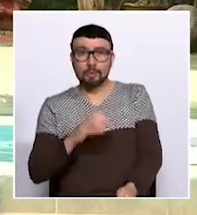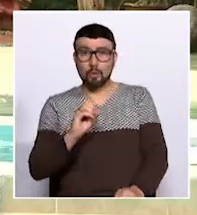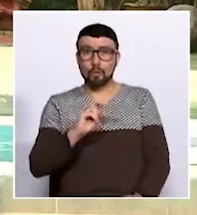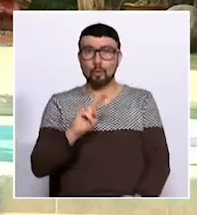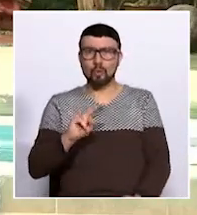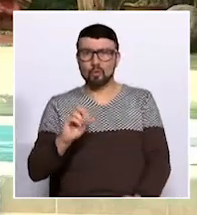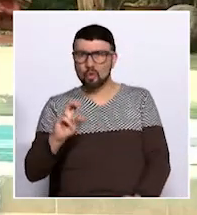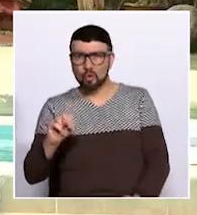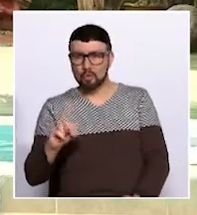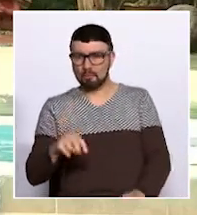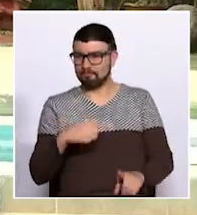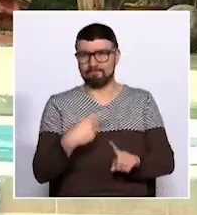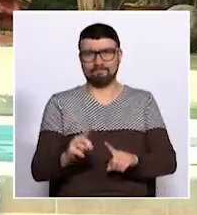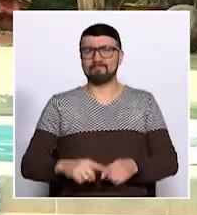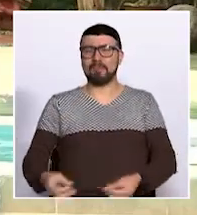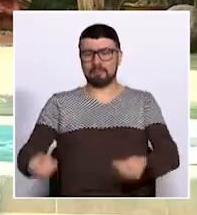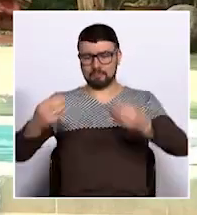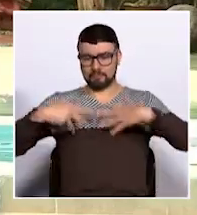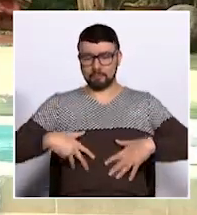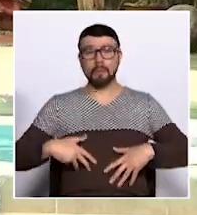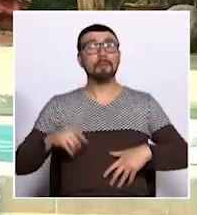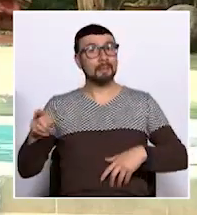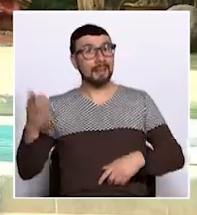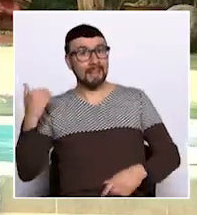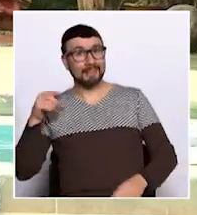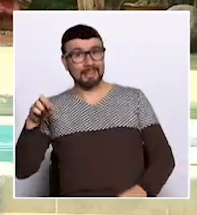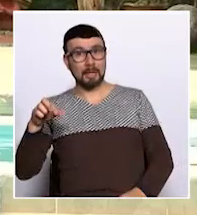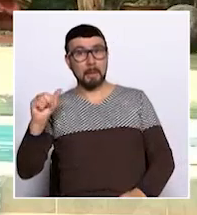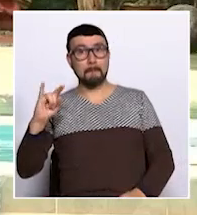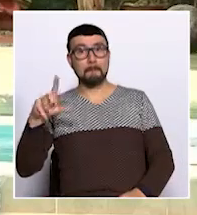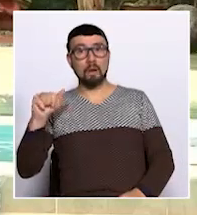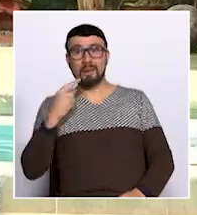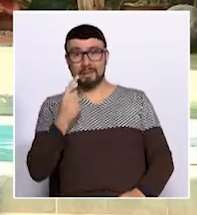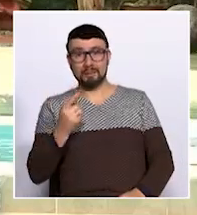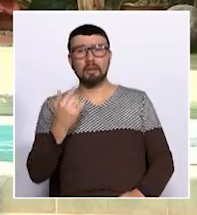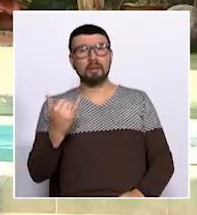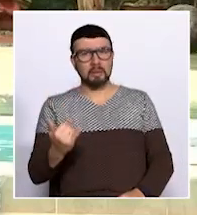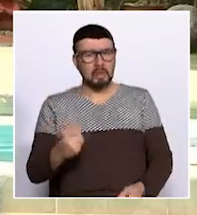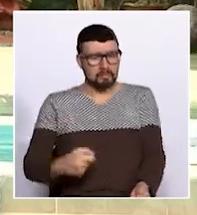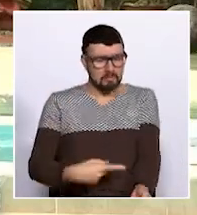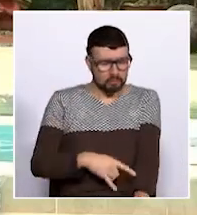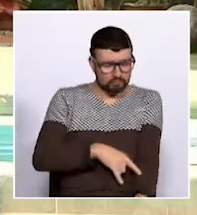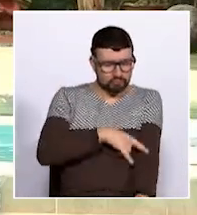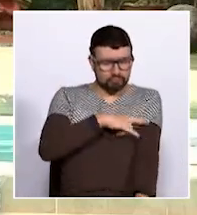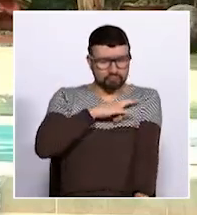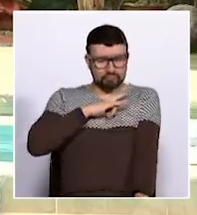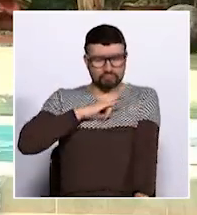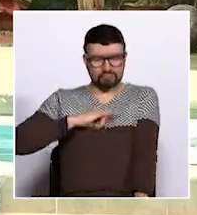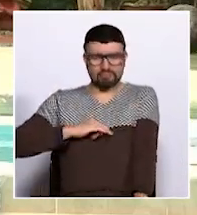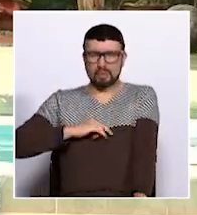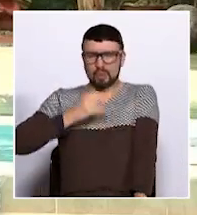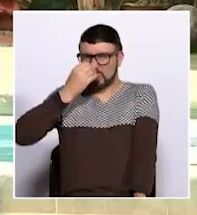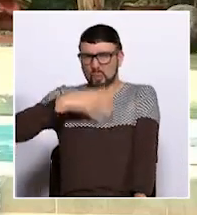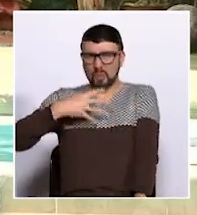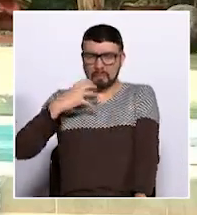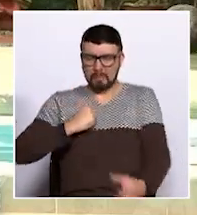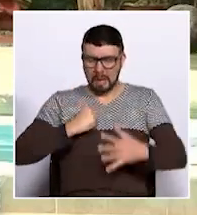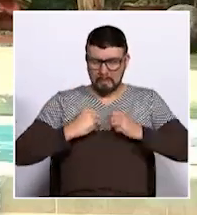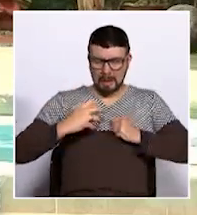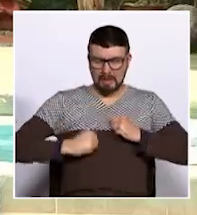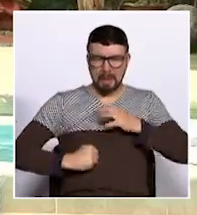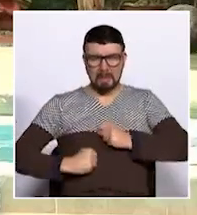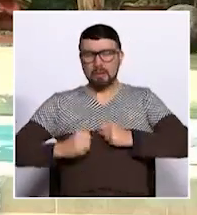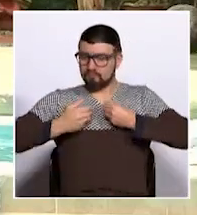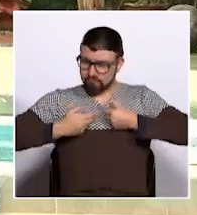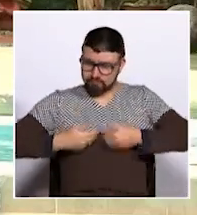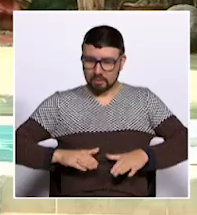es muy importante recalcar lo que les decía Paula, lo que ayuda a la quelación es arrastrar los metales pesados, ¿sí? Resulta que muchos de